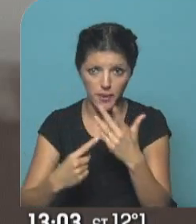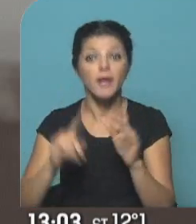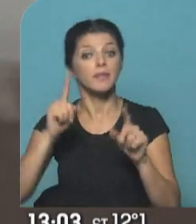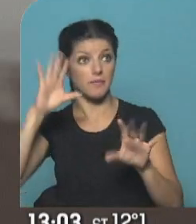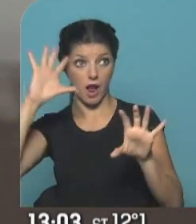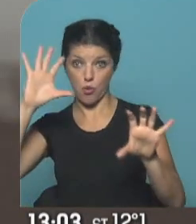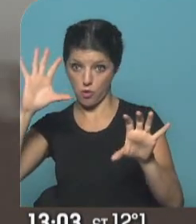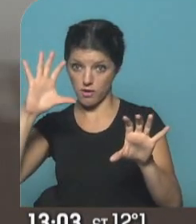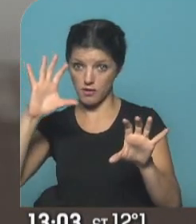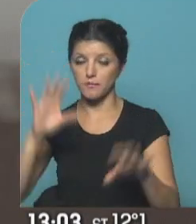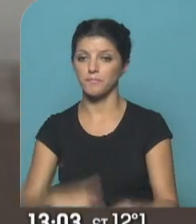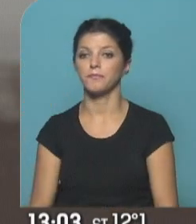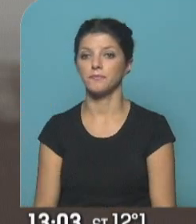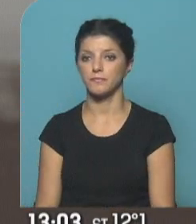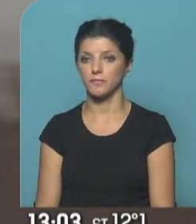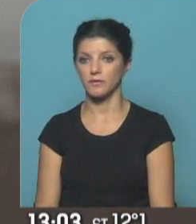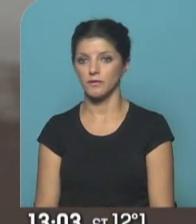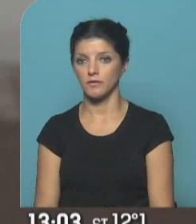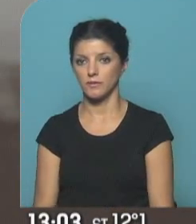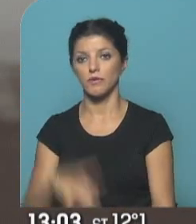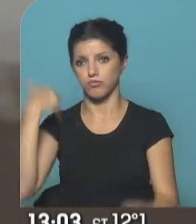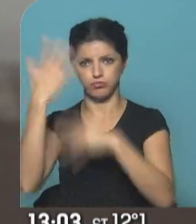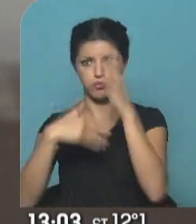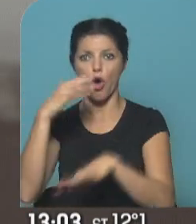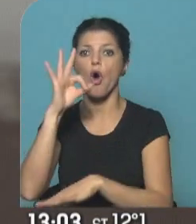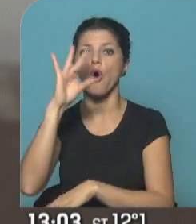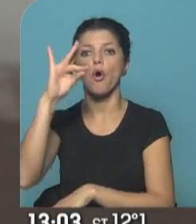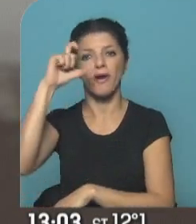olvidemos de eso, porque eso seguramente es de lo que se va a hablar en las próximas horas.